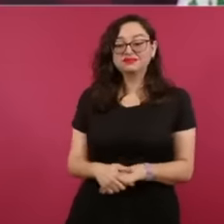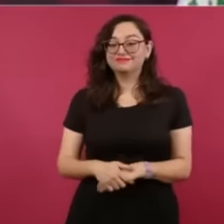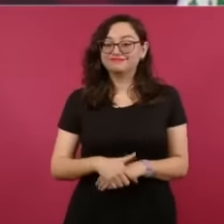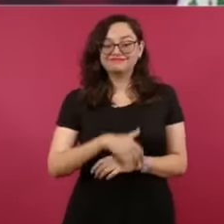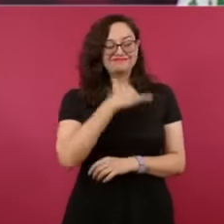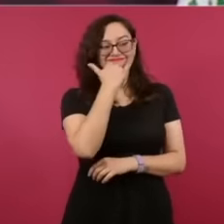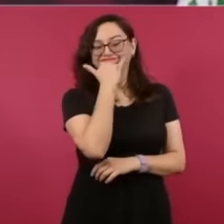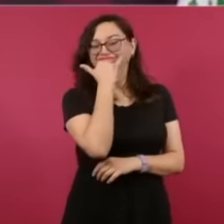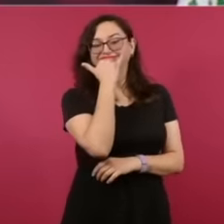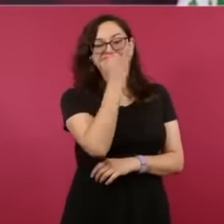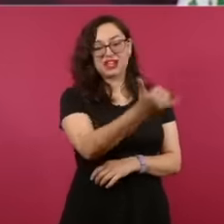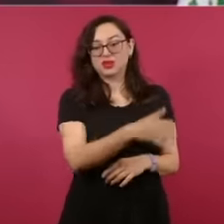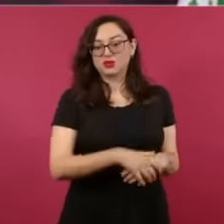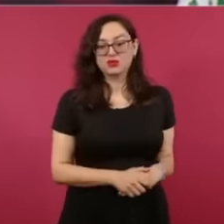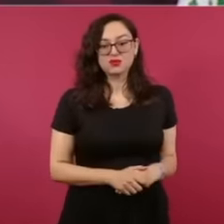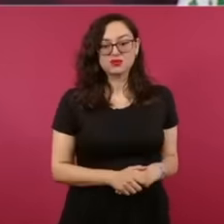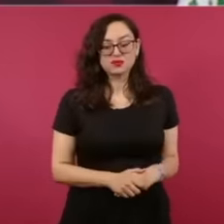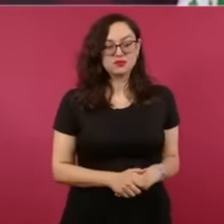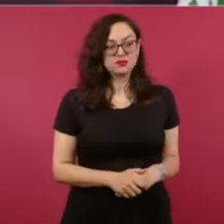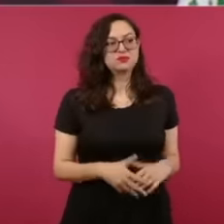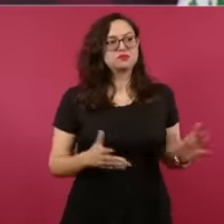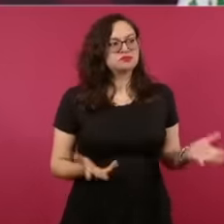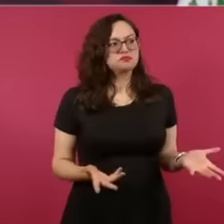Ya no hablemos que le tengan amor al pueblo.